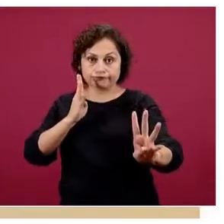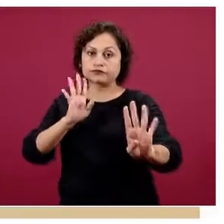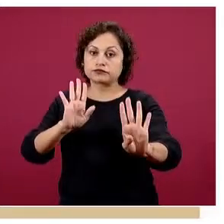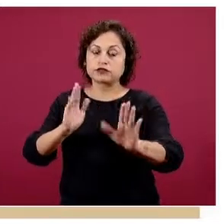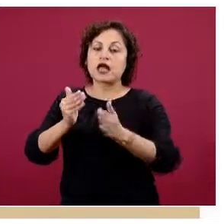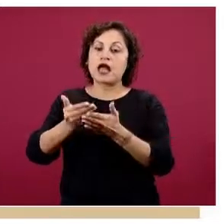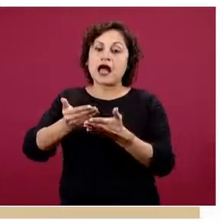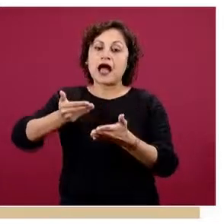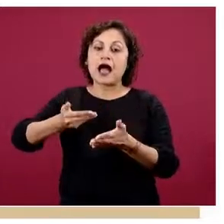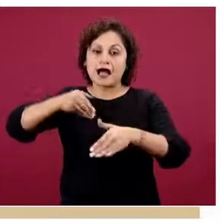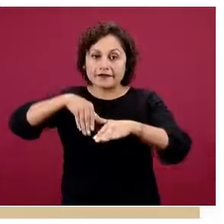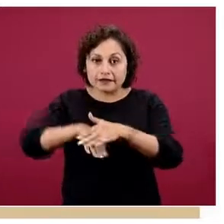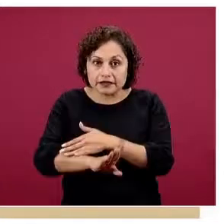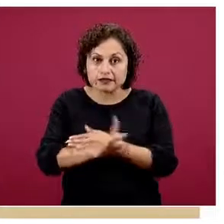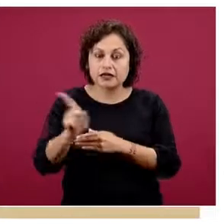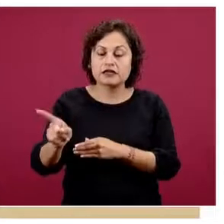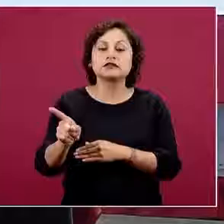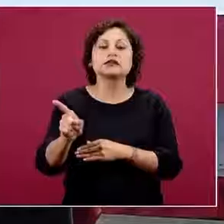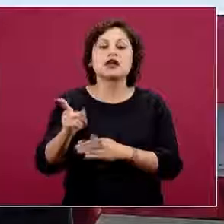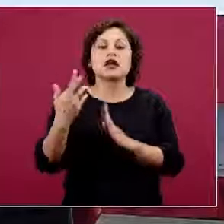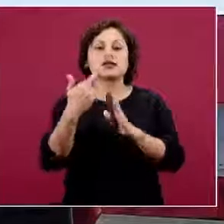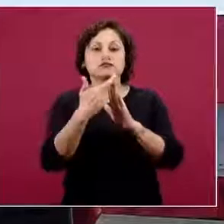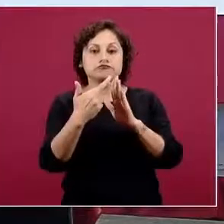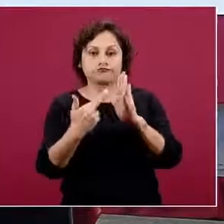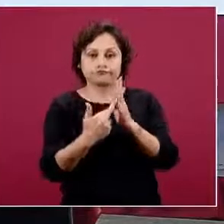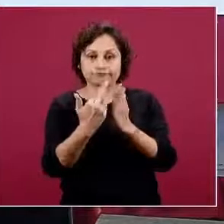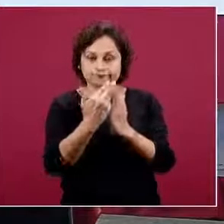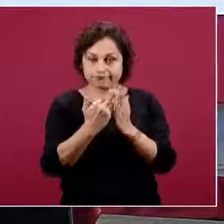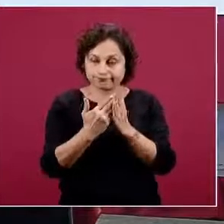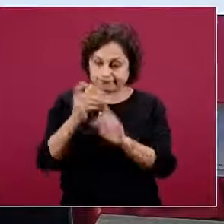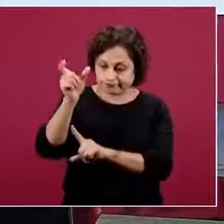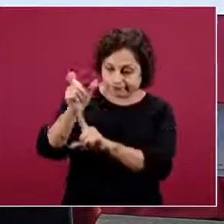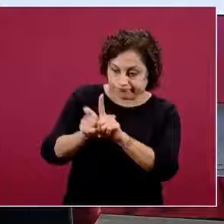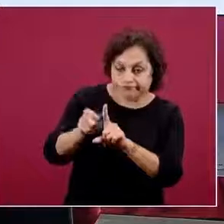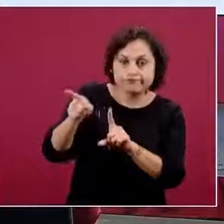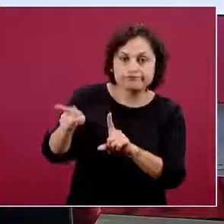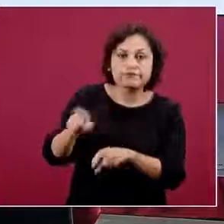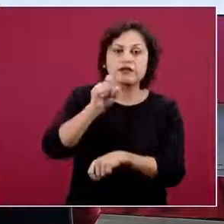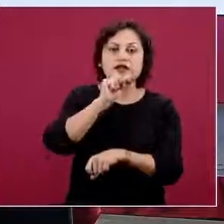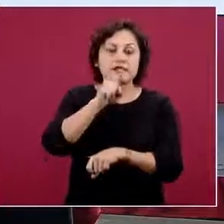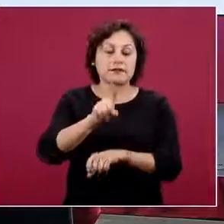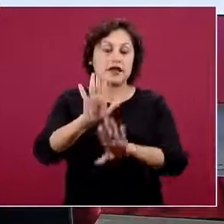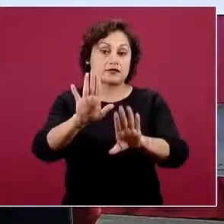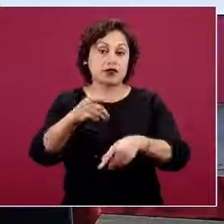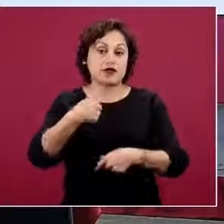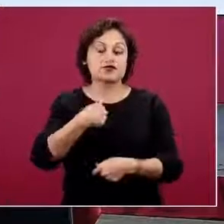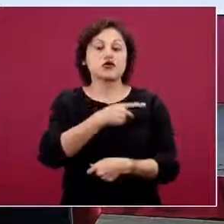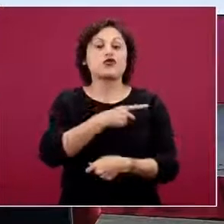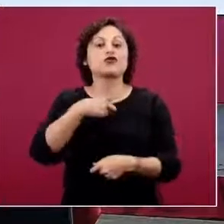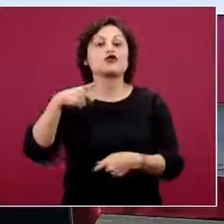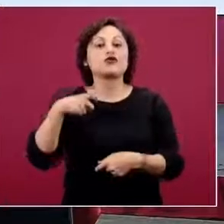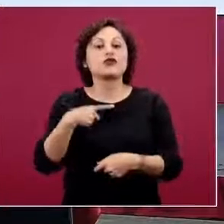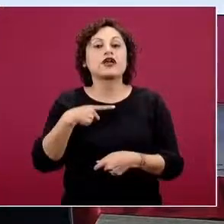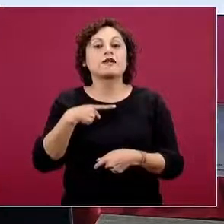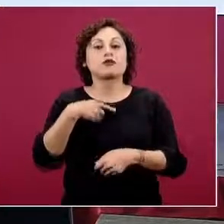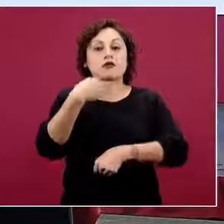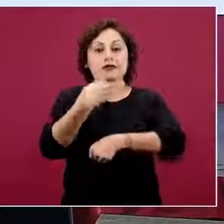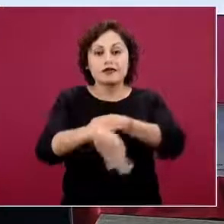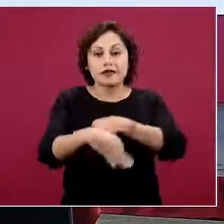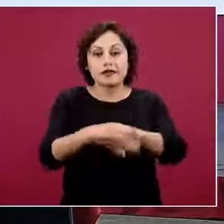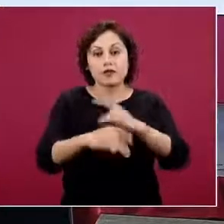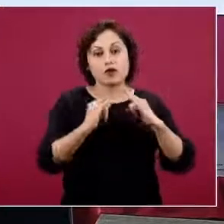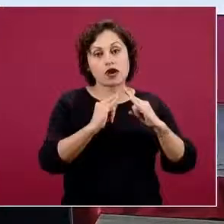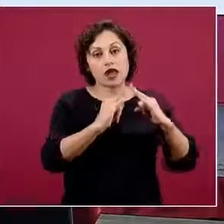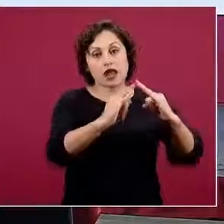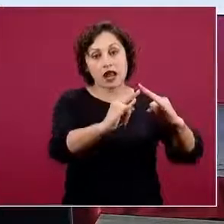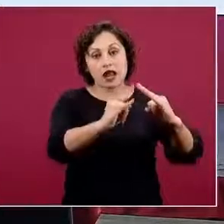la división por cohortes de los pacientes o los refugiados. Es decir, yo tengo que dividir mi refugio temporal dentro del